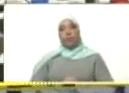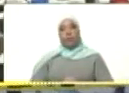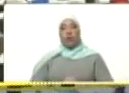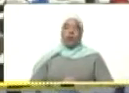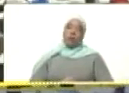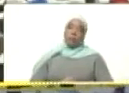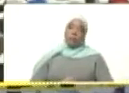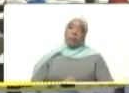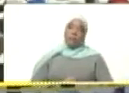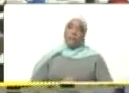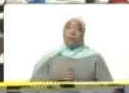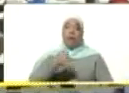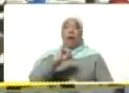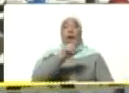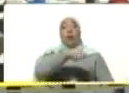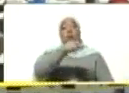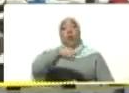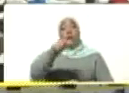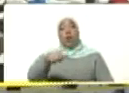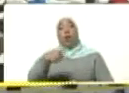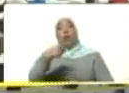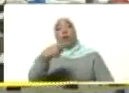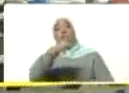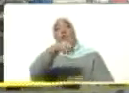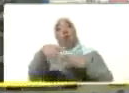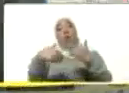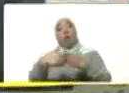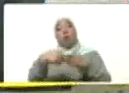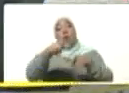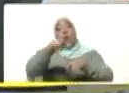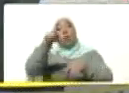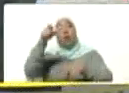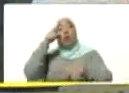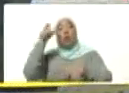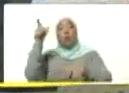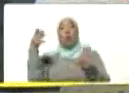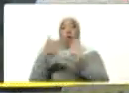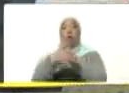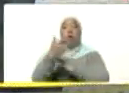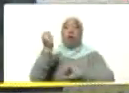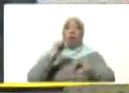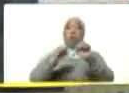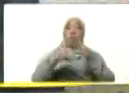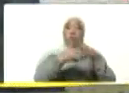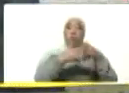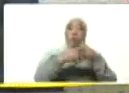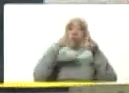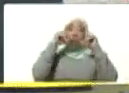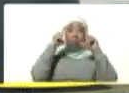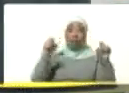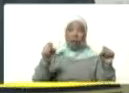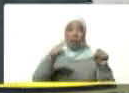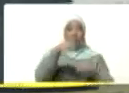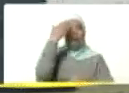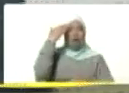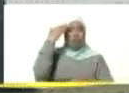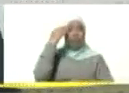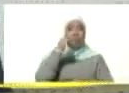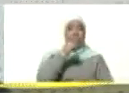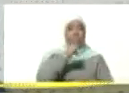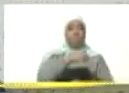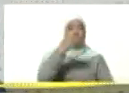The schemes of imperialism are very ingenious. Los planes del imperialismo son muy ingeniosos. In another